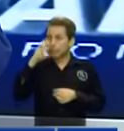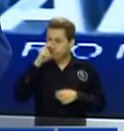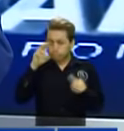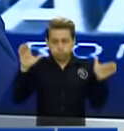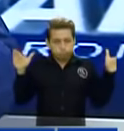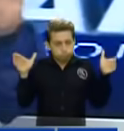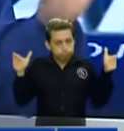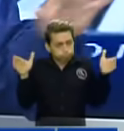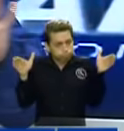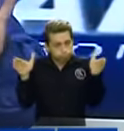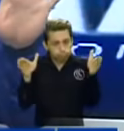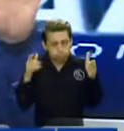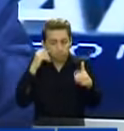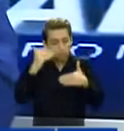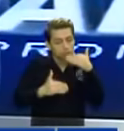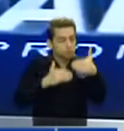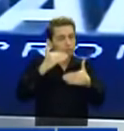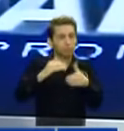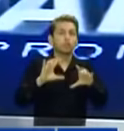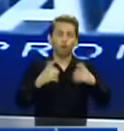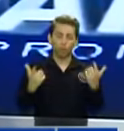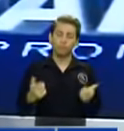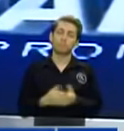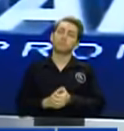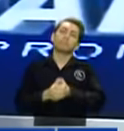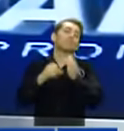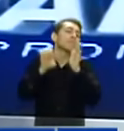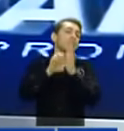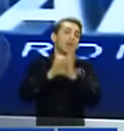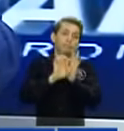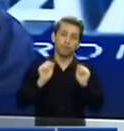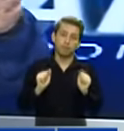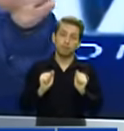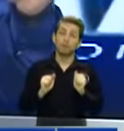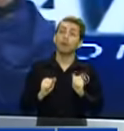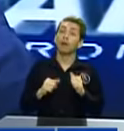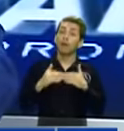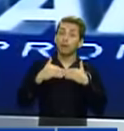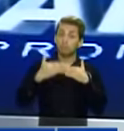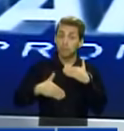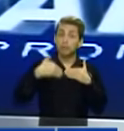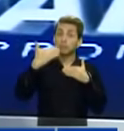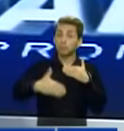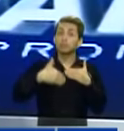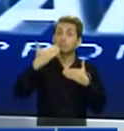esto vaya a suceder. Le pongo un ejemplo. Si seguimos con estos casos, ¿cómo van?